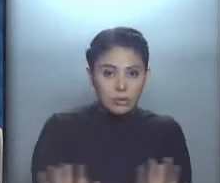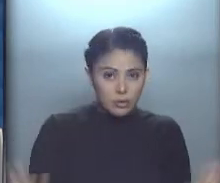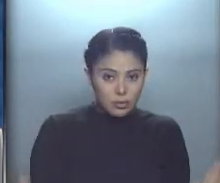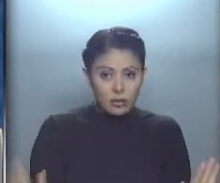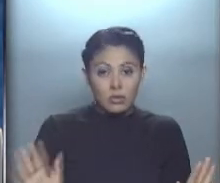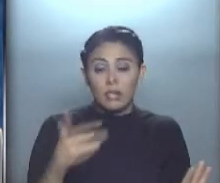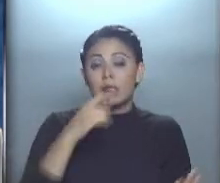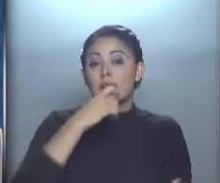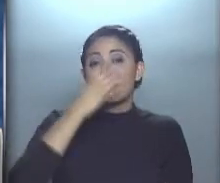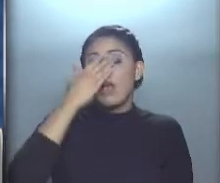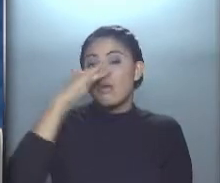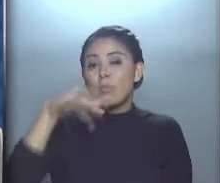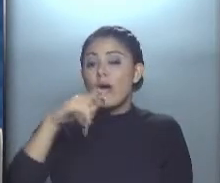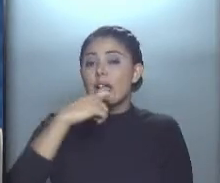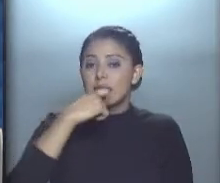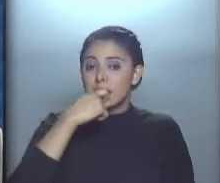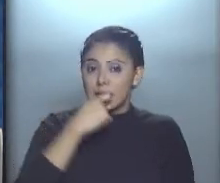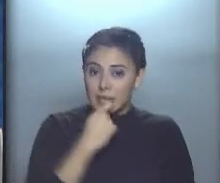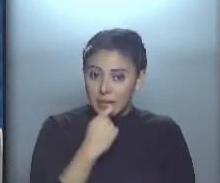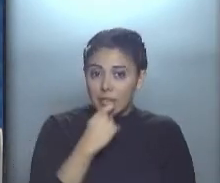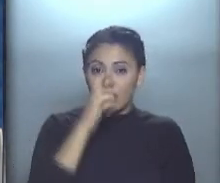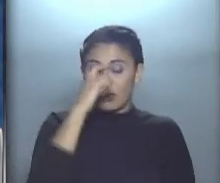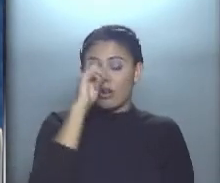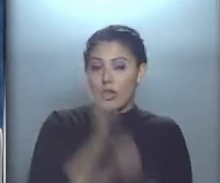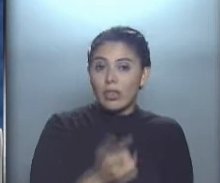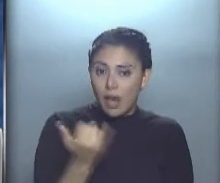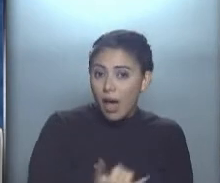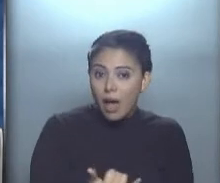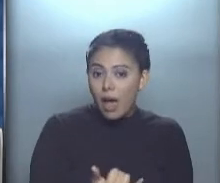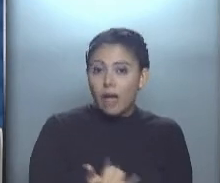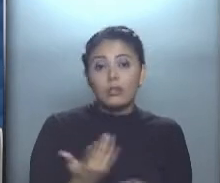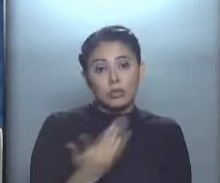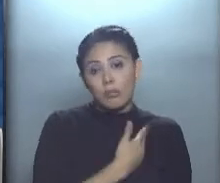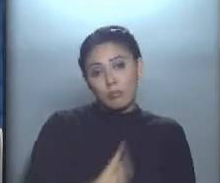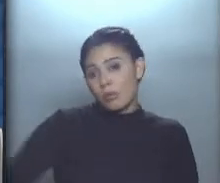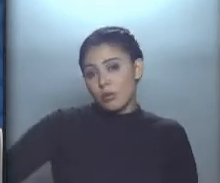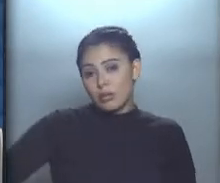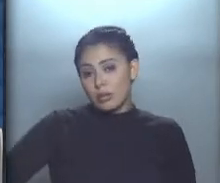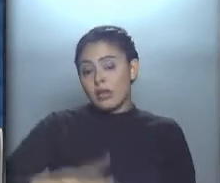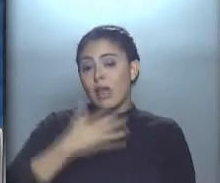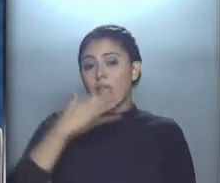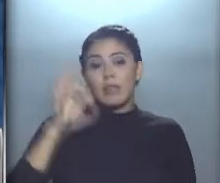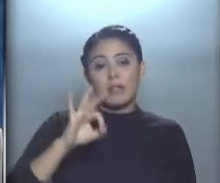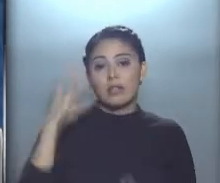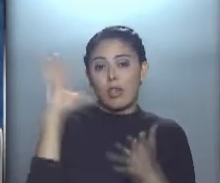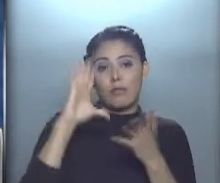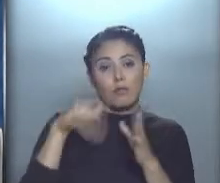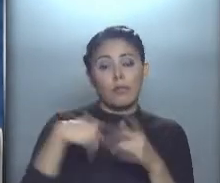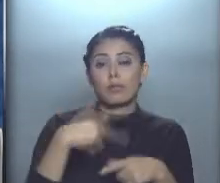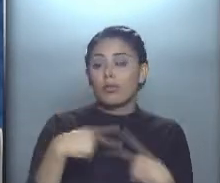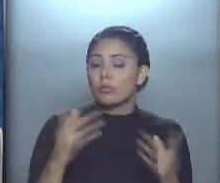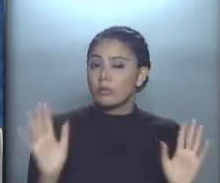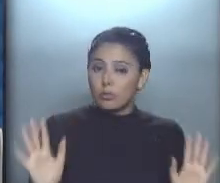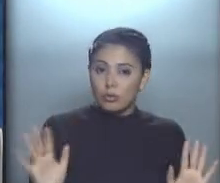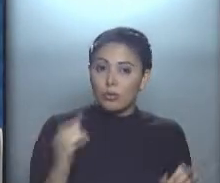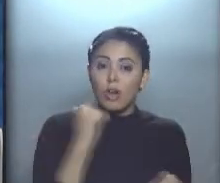Y después, si eventualmente existe una condena de carácter judicial, el Poder Ejecutivo Nacional ha adoptado las medidas correspondientes. Lo hizo